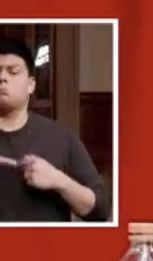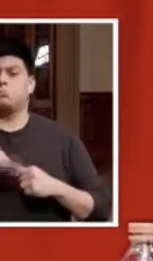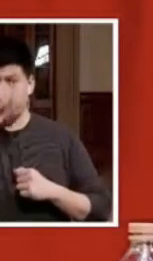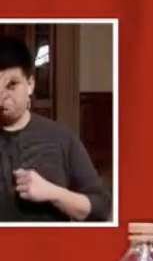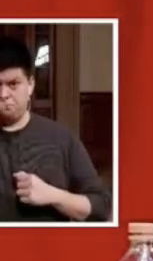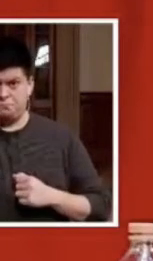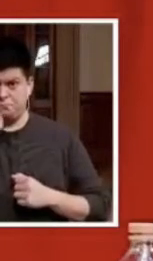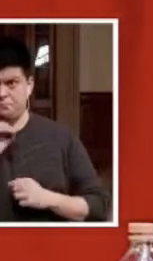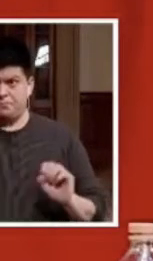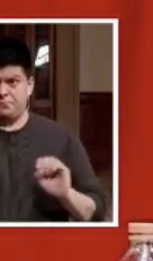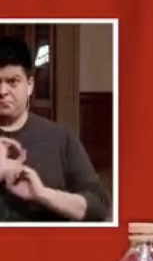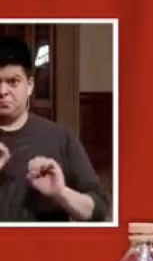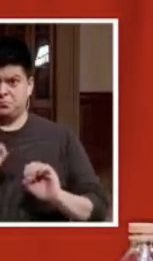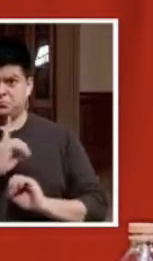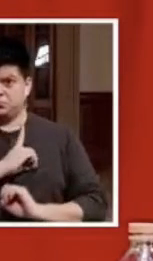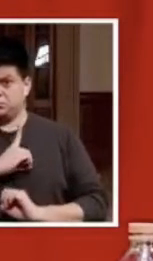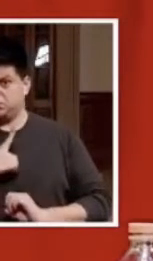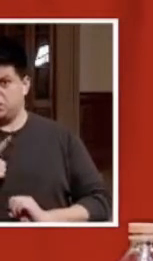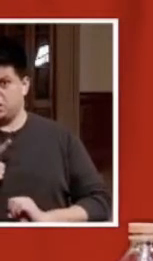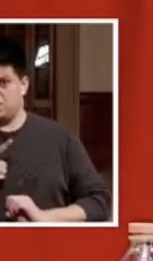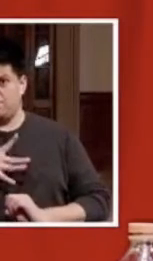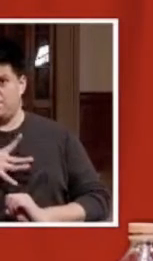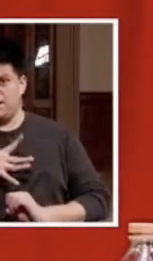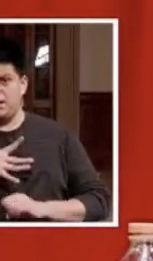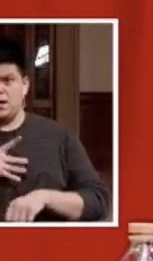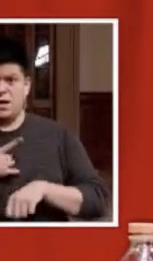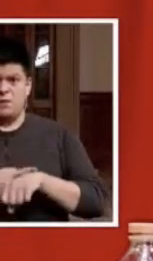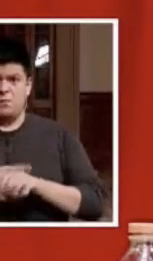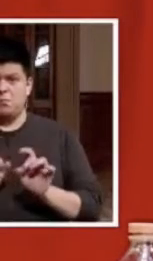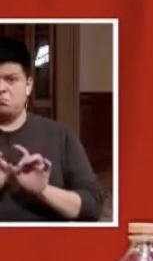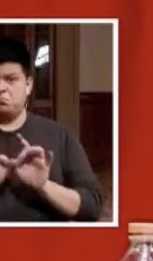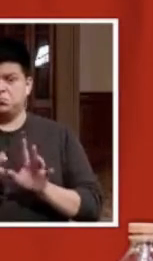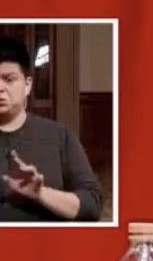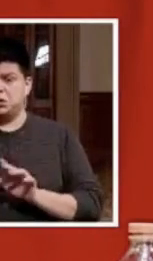fiebre, tiene que tener alguna